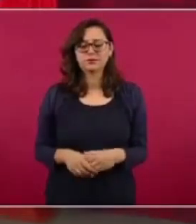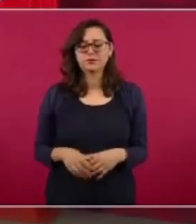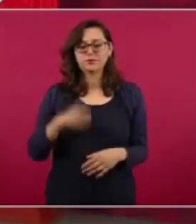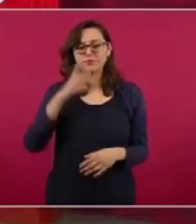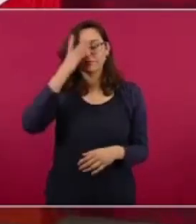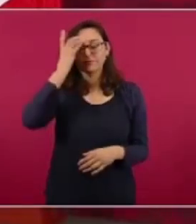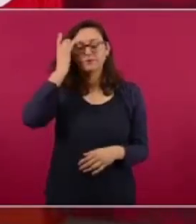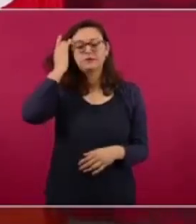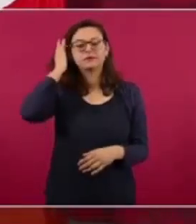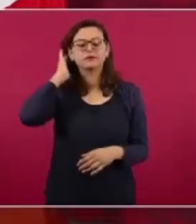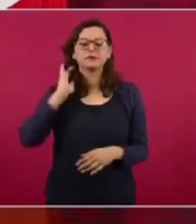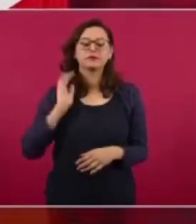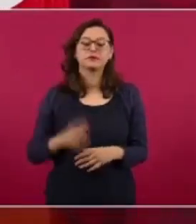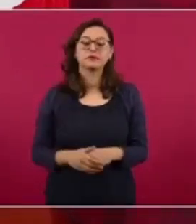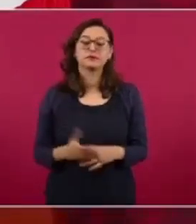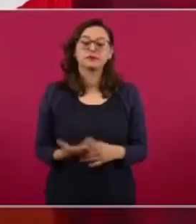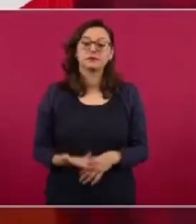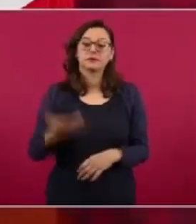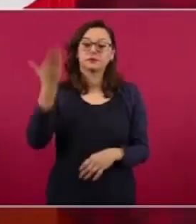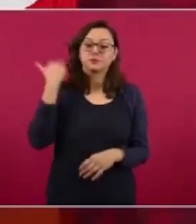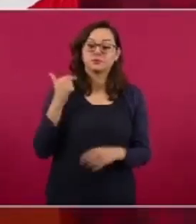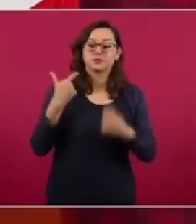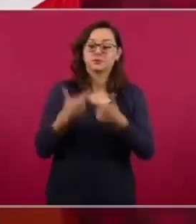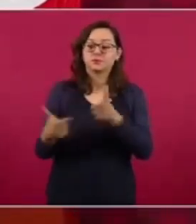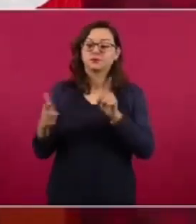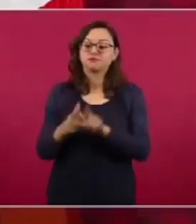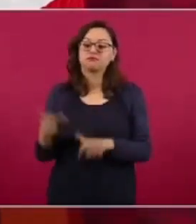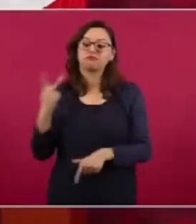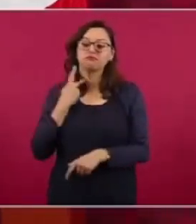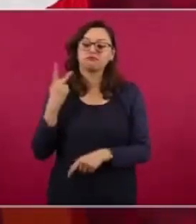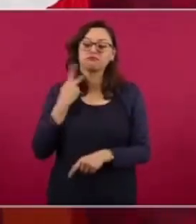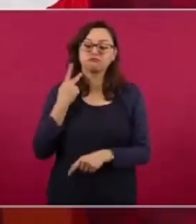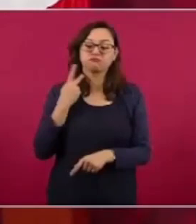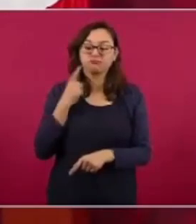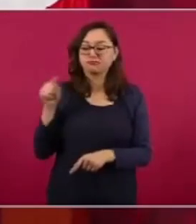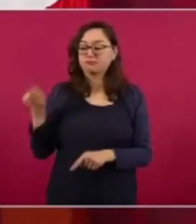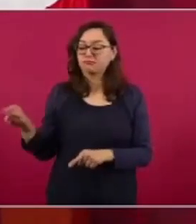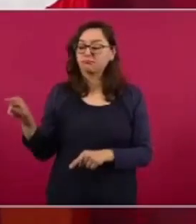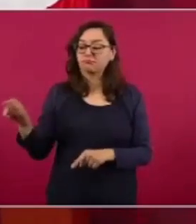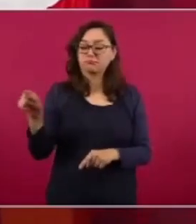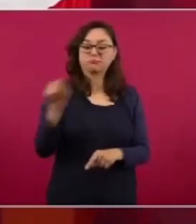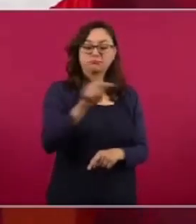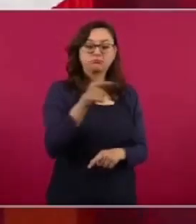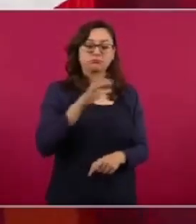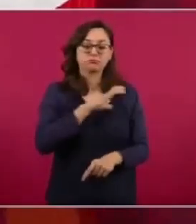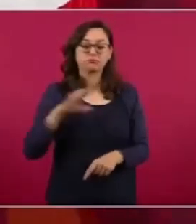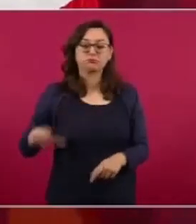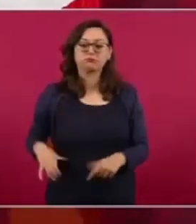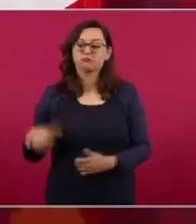supuestamente opositores los ponían desde el poder.